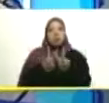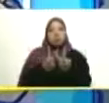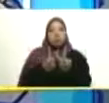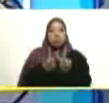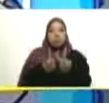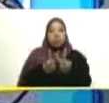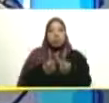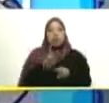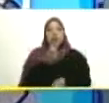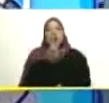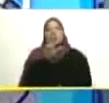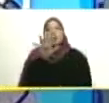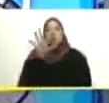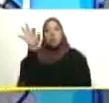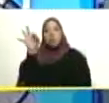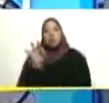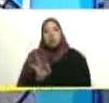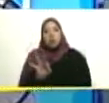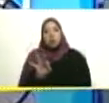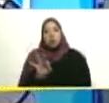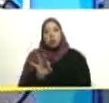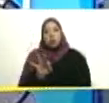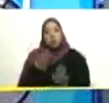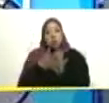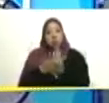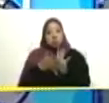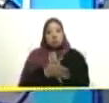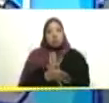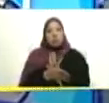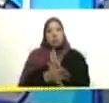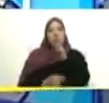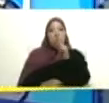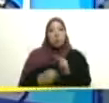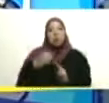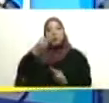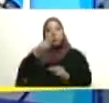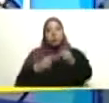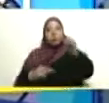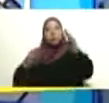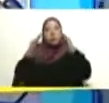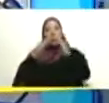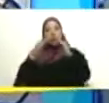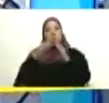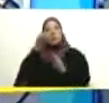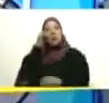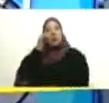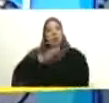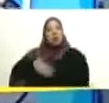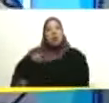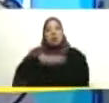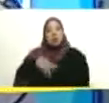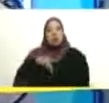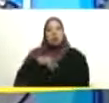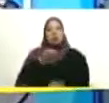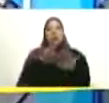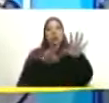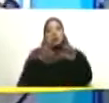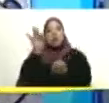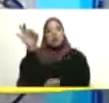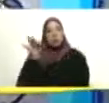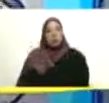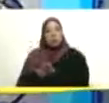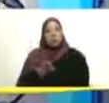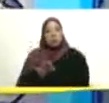de un 35%, que significaba la autoconstrucción de viviendas del Poder Popular, a un 70%,